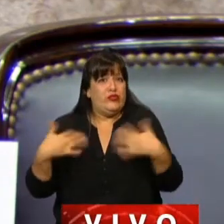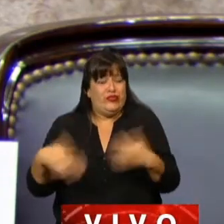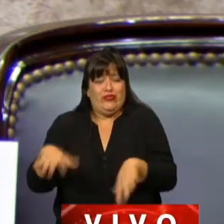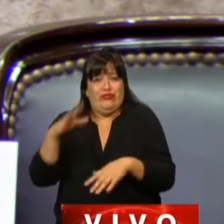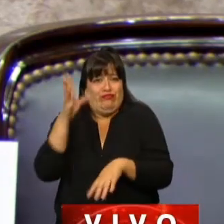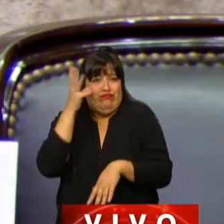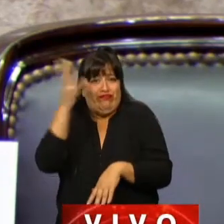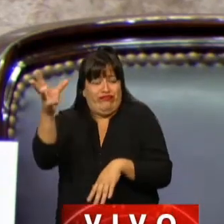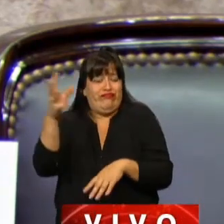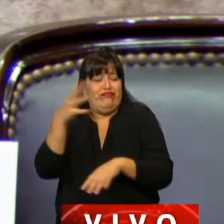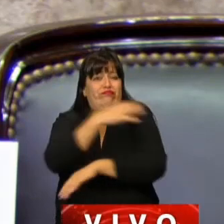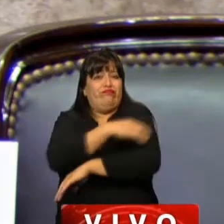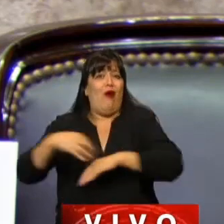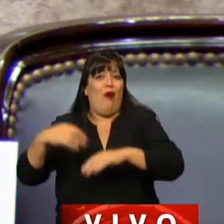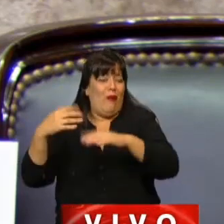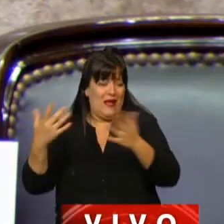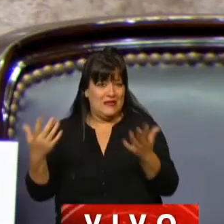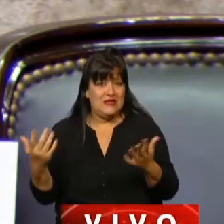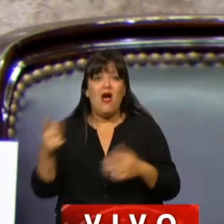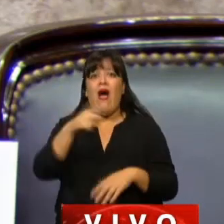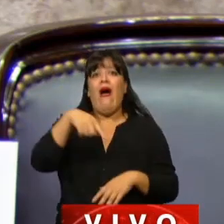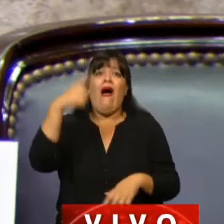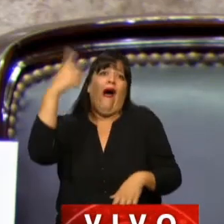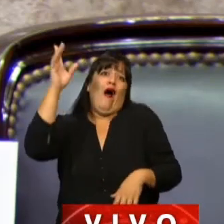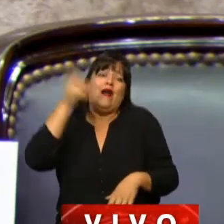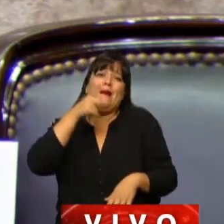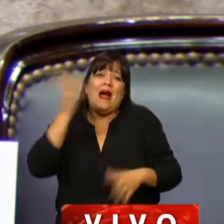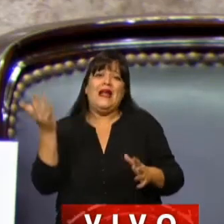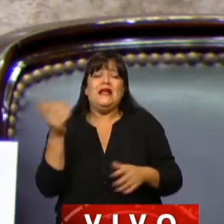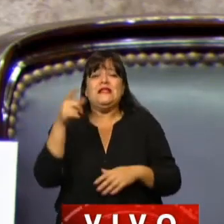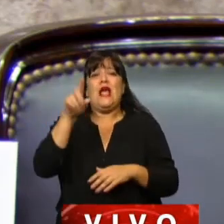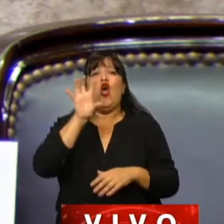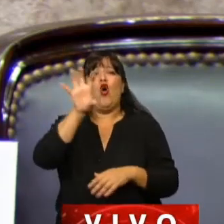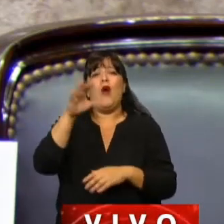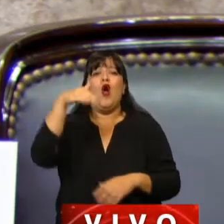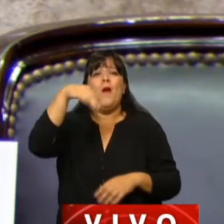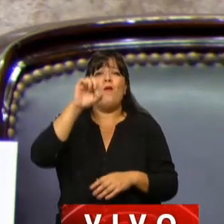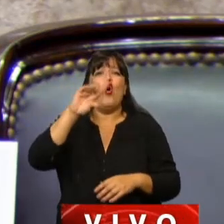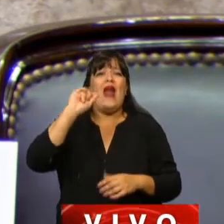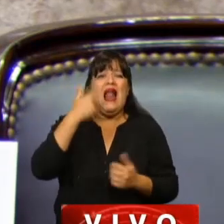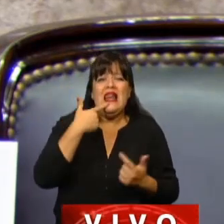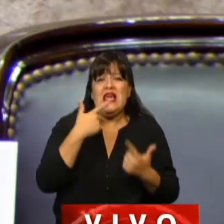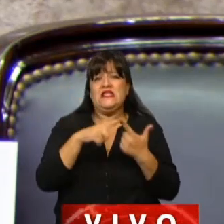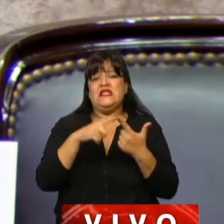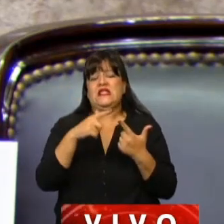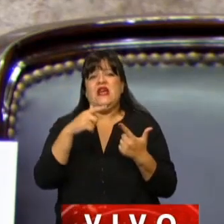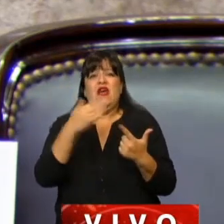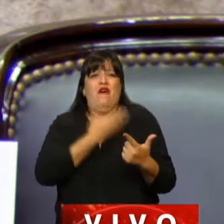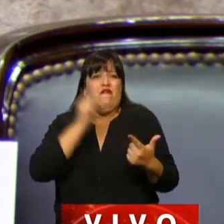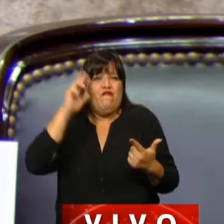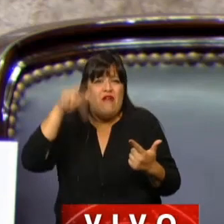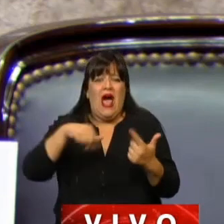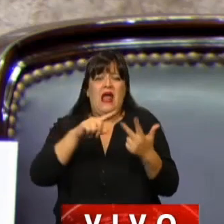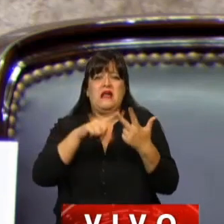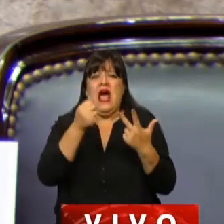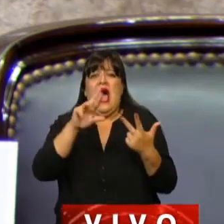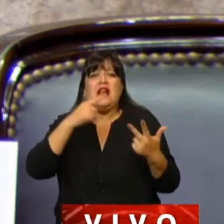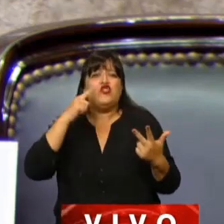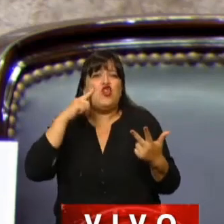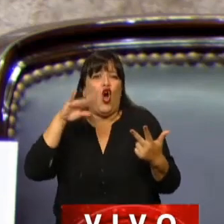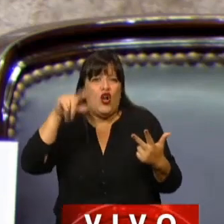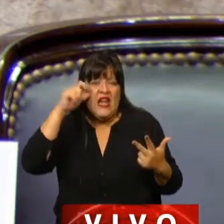la pobreza. Ahora resulta que gobernadores como Gerardo Morales, Gilles Infram, Arcioni son